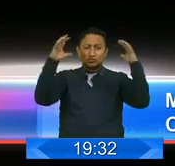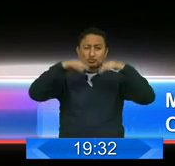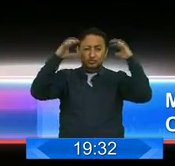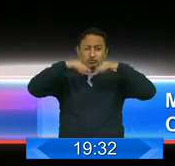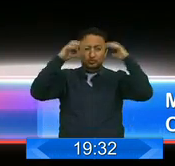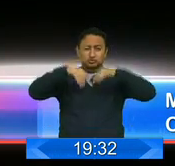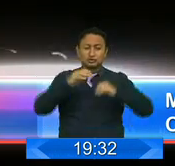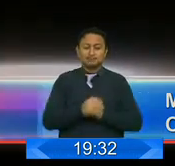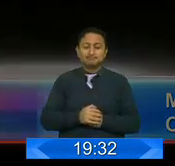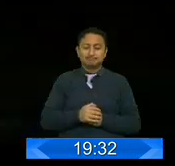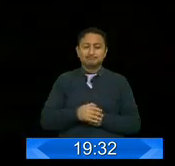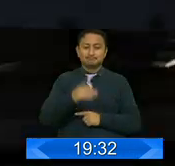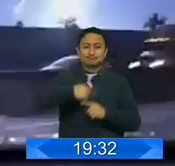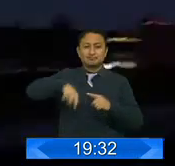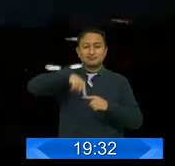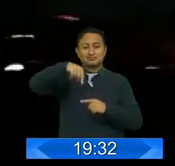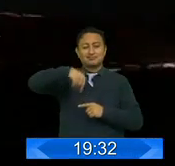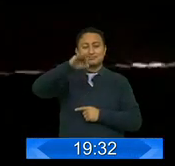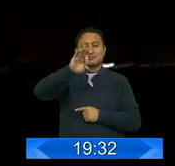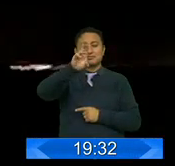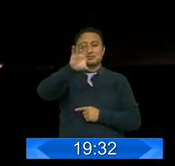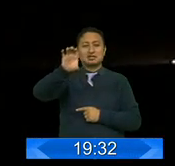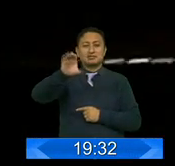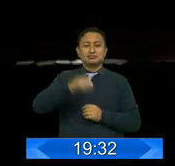eléctrica. Esto y más aquí en TVC.